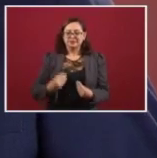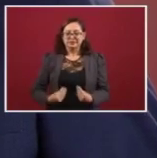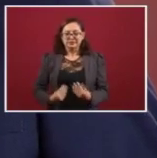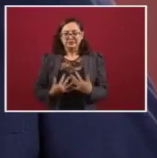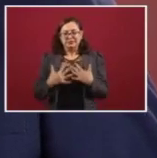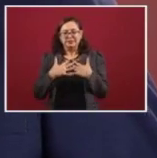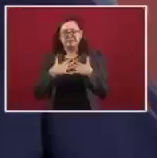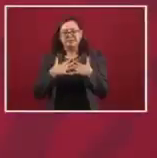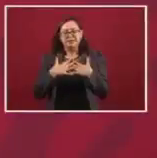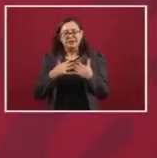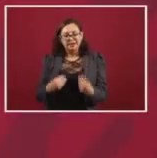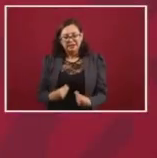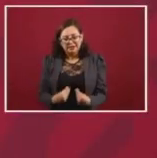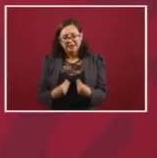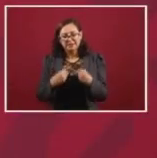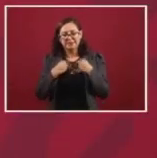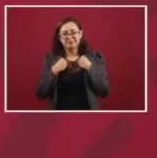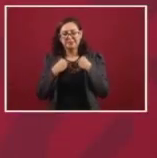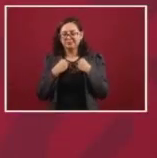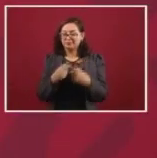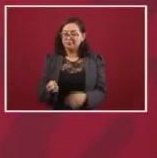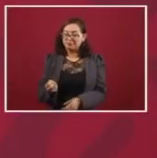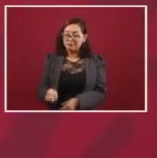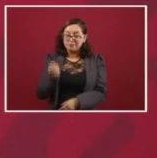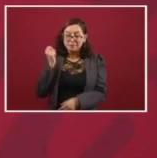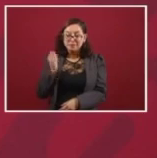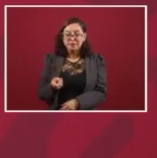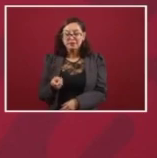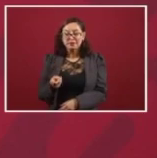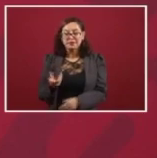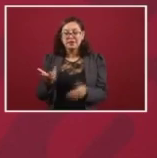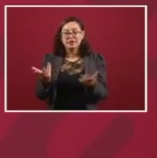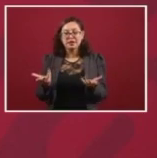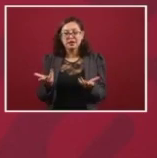vivo y activo. Es un privilegio conocer